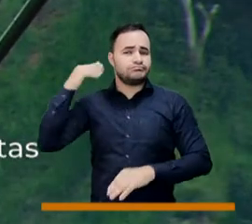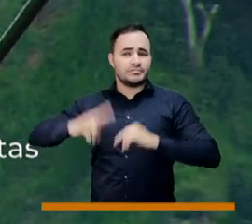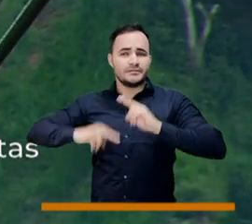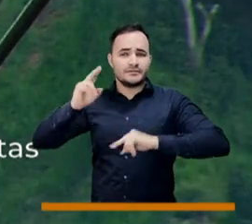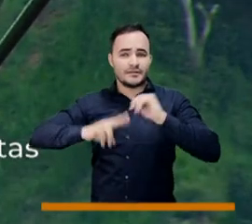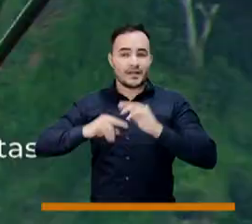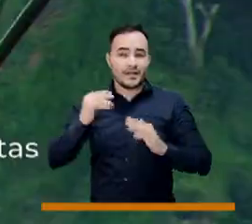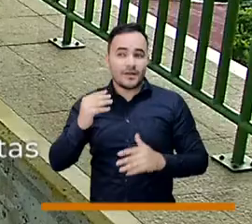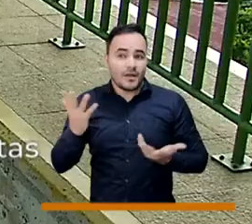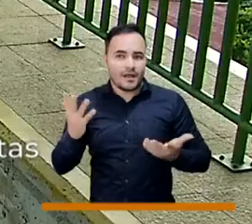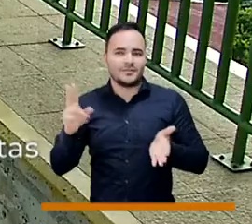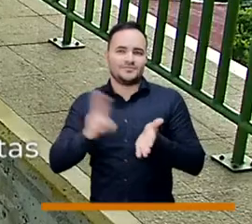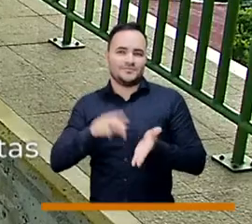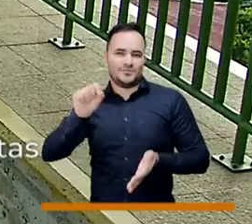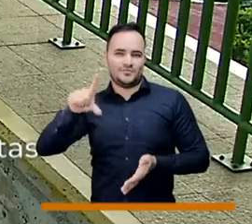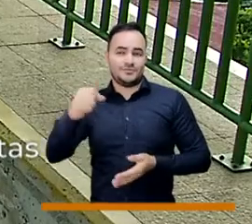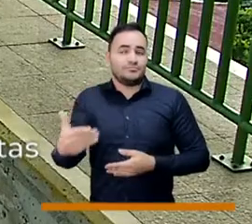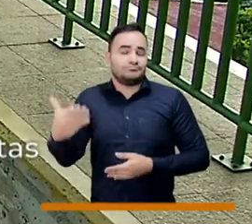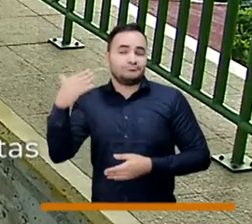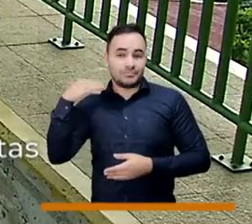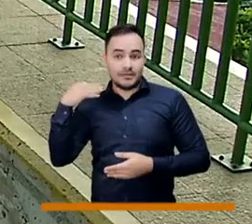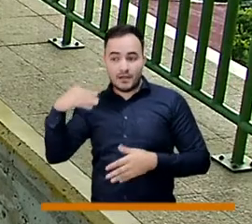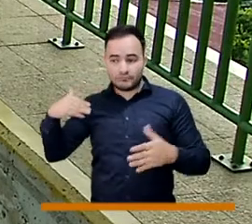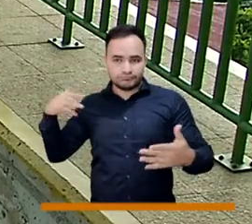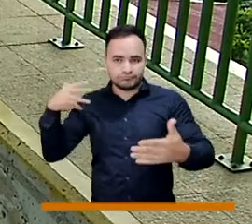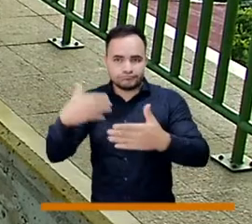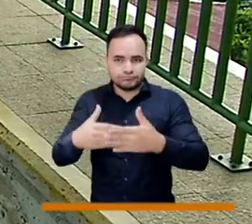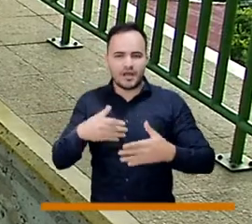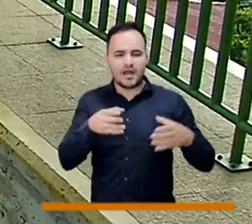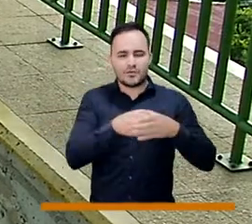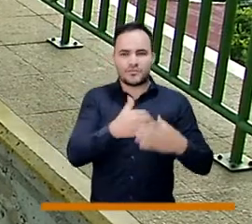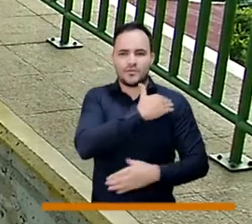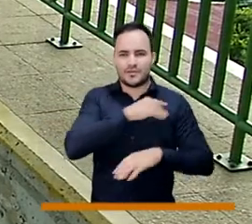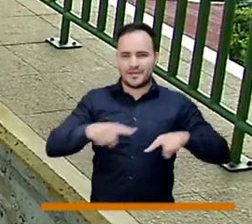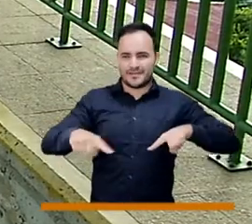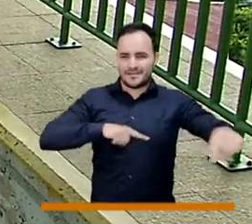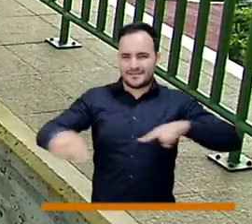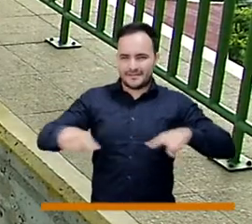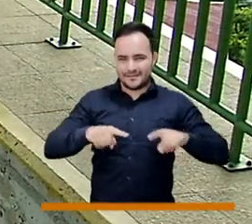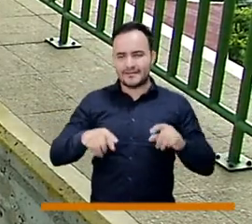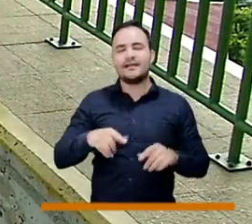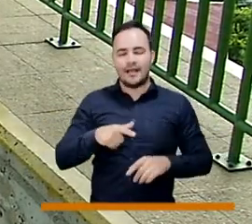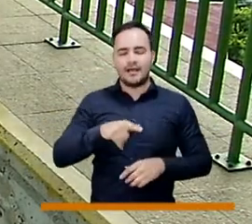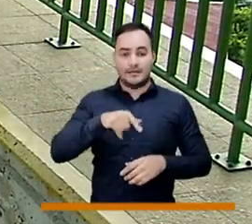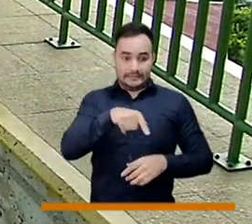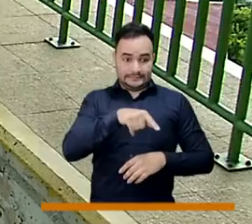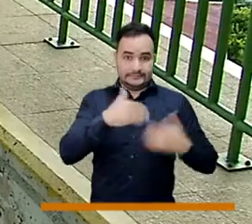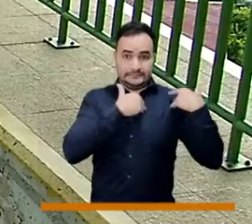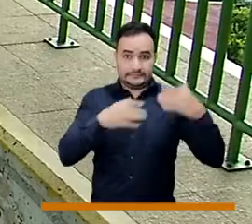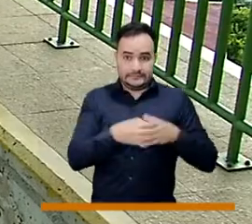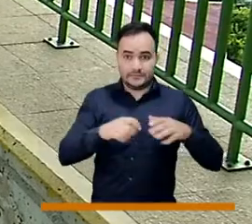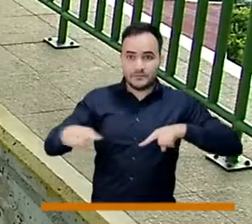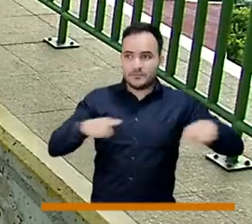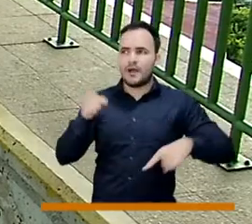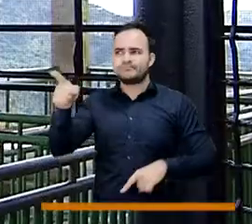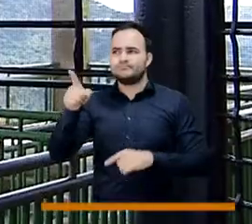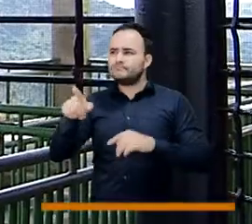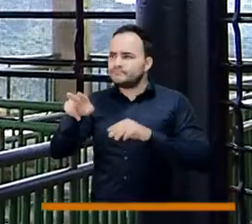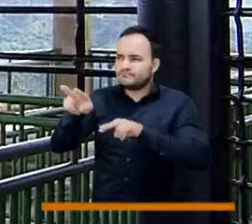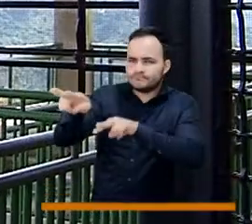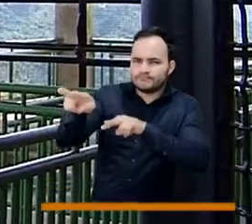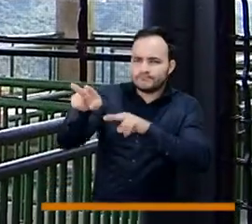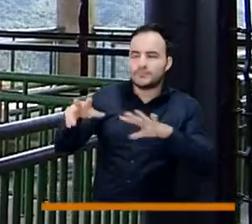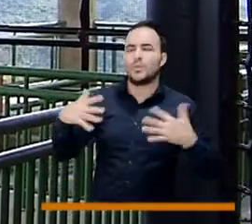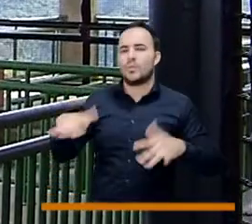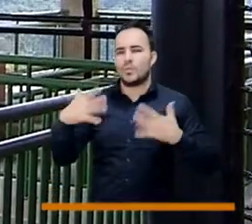2011, Terminales Medellín administra todo este sistema de transporte con capacidad de 8 pasajeros y unos